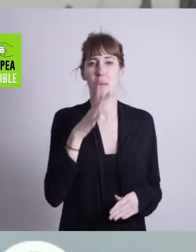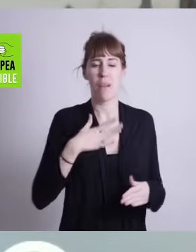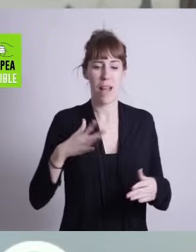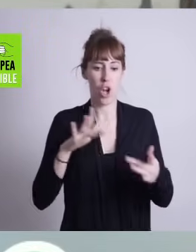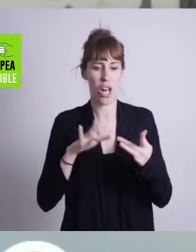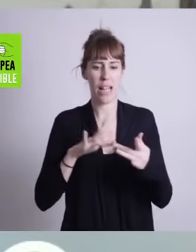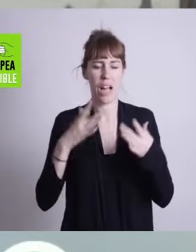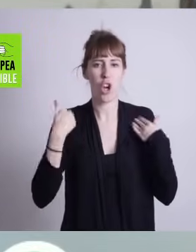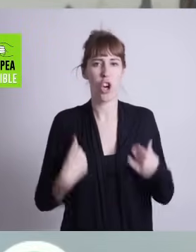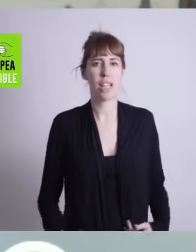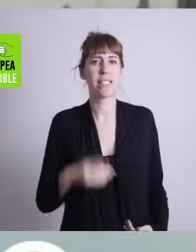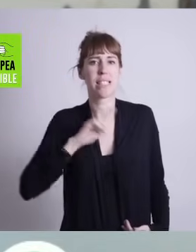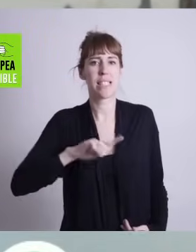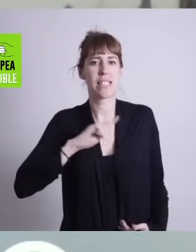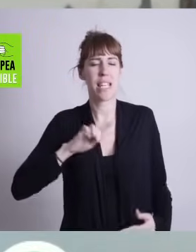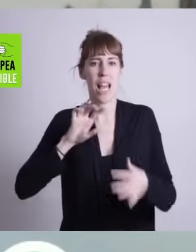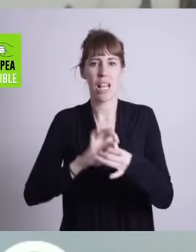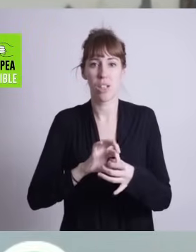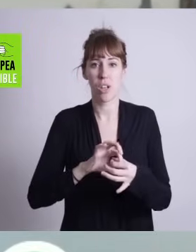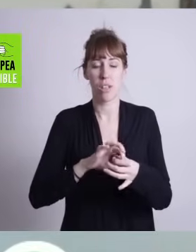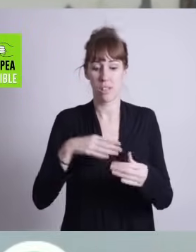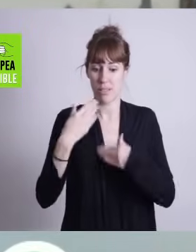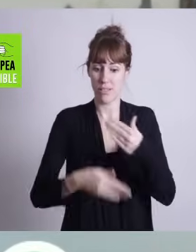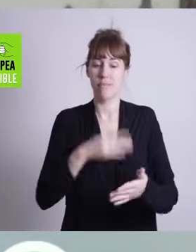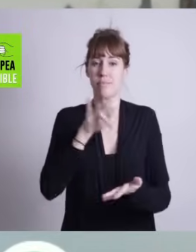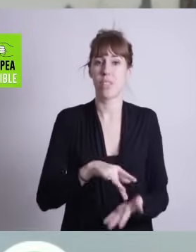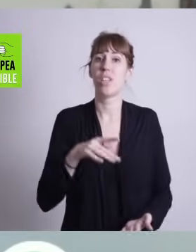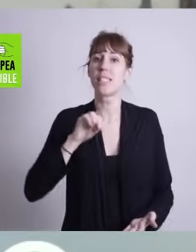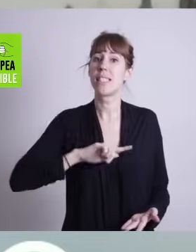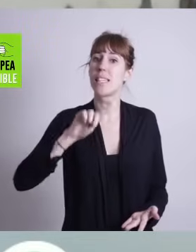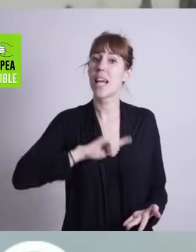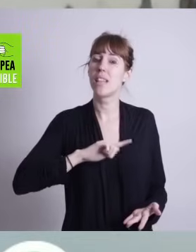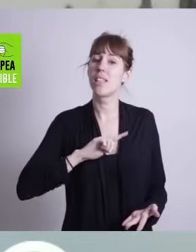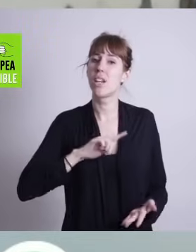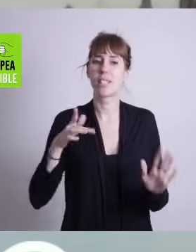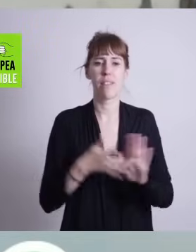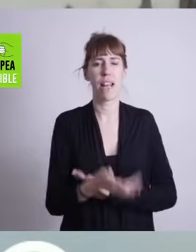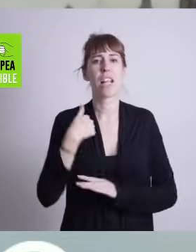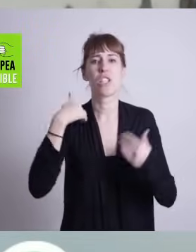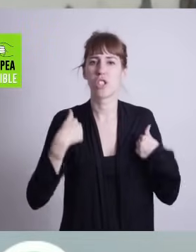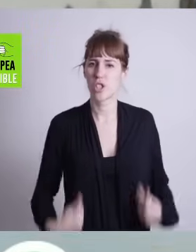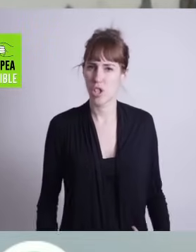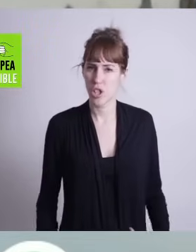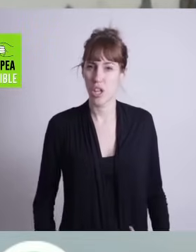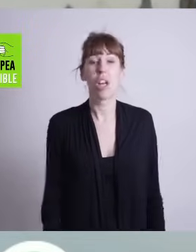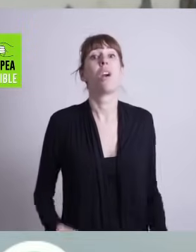es el que nos conecta con mí yo siento y cuando yo siento entonces yo soy